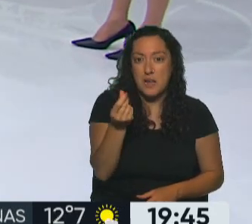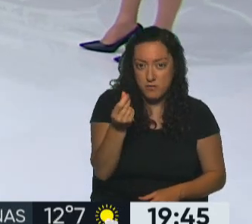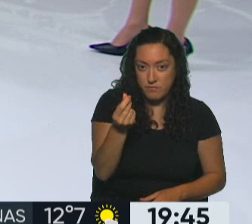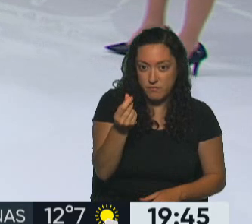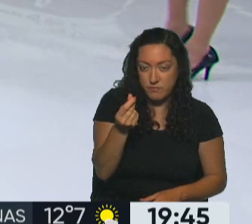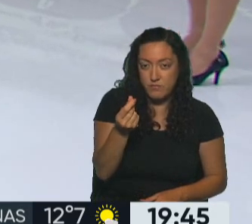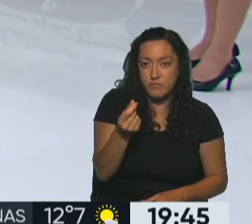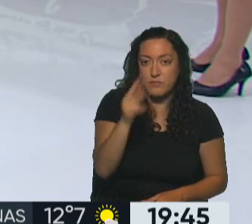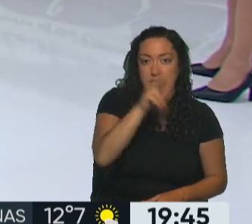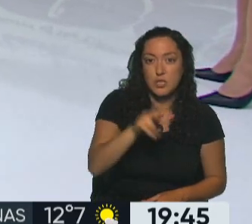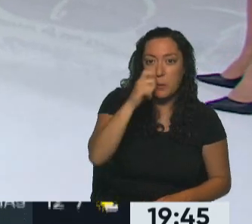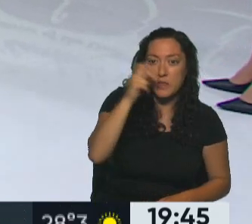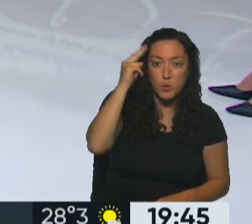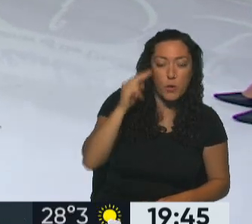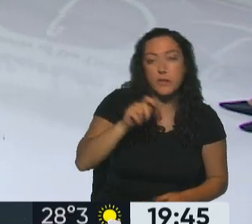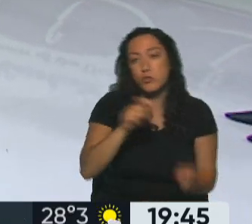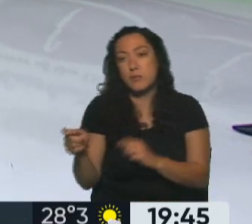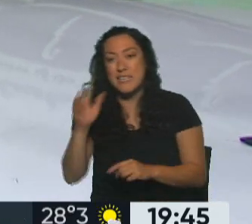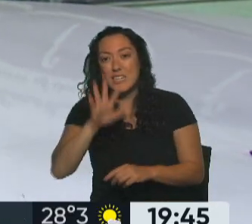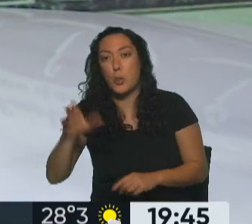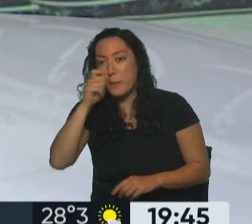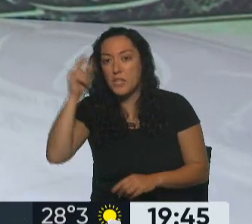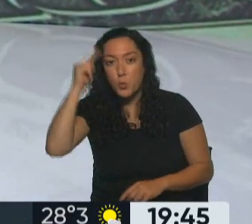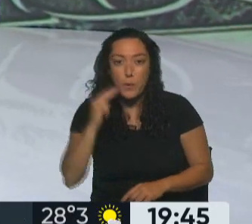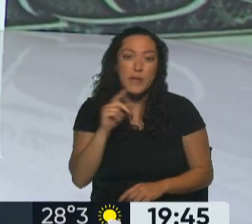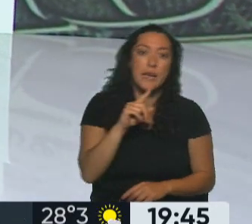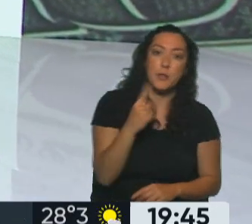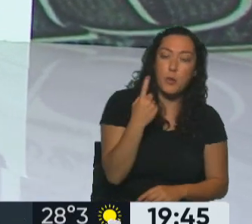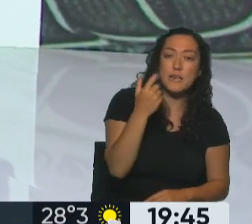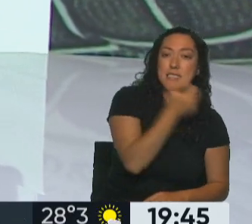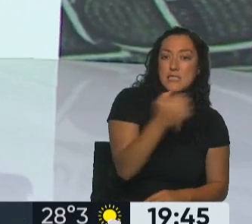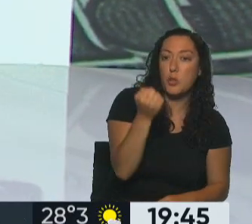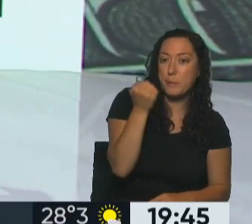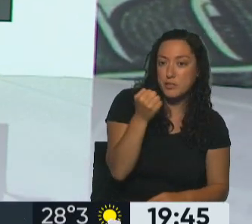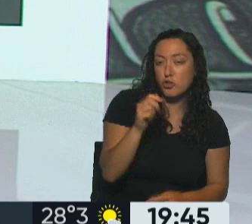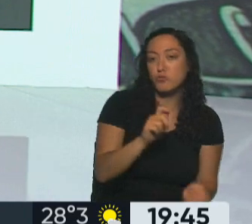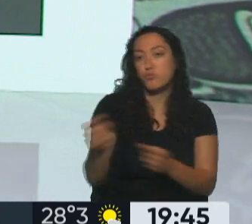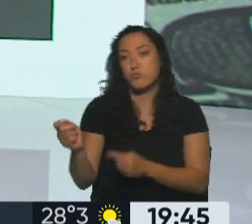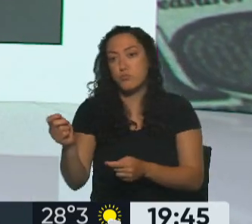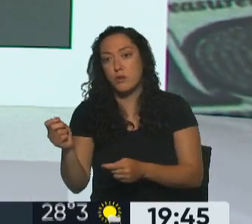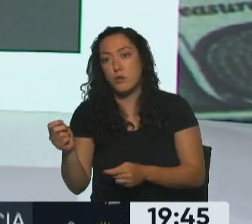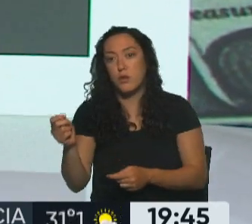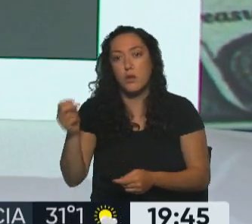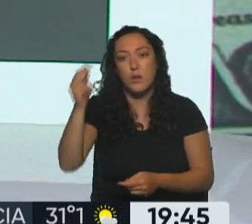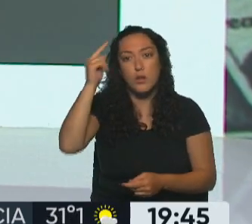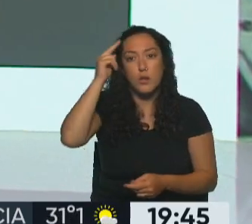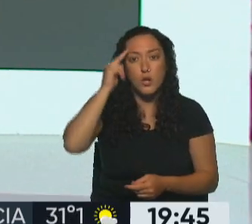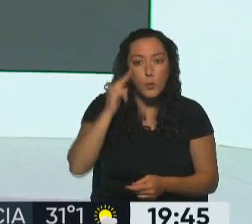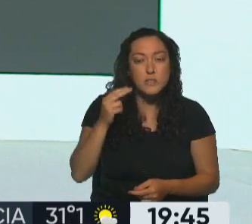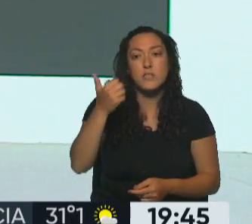De 329 se va a 529, uh-huh. Individual de 600 a